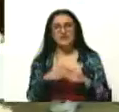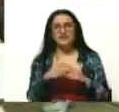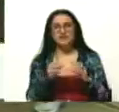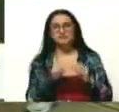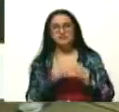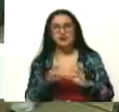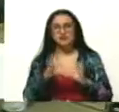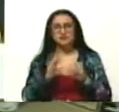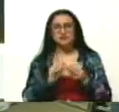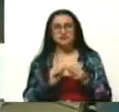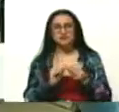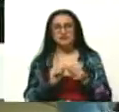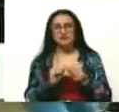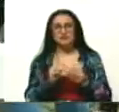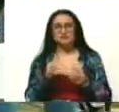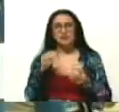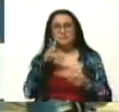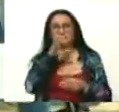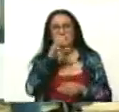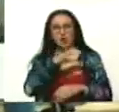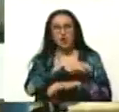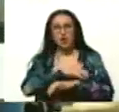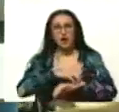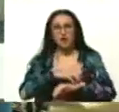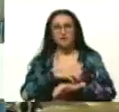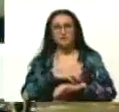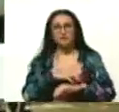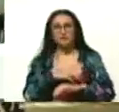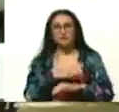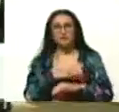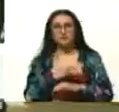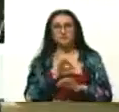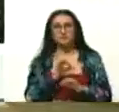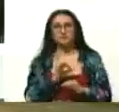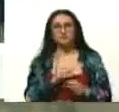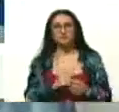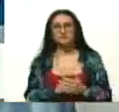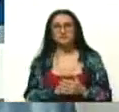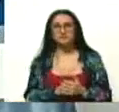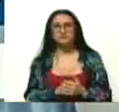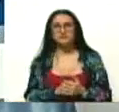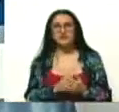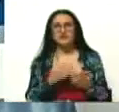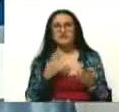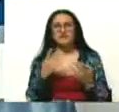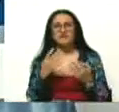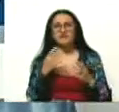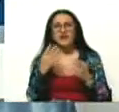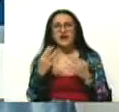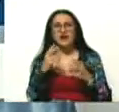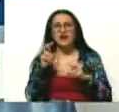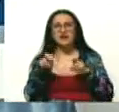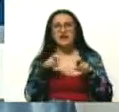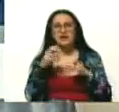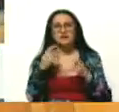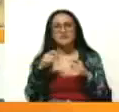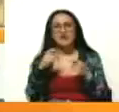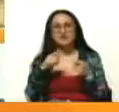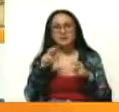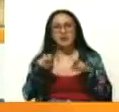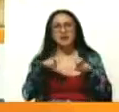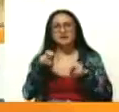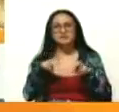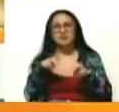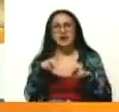alimentación alternativa para perros y gatos a cargo de Nevado Gourmet, feria animalista con venta de productos para